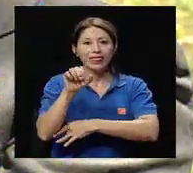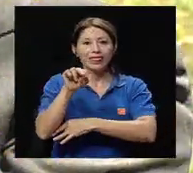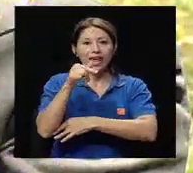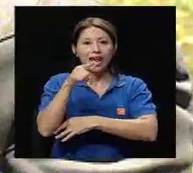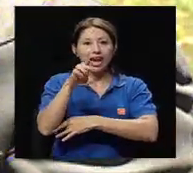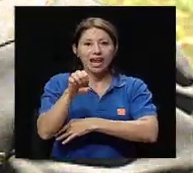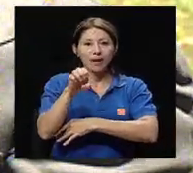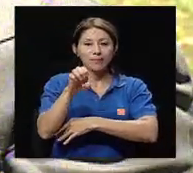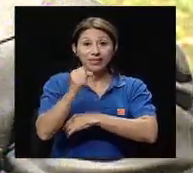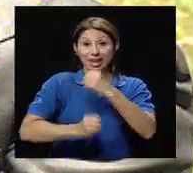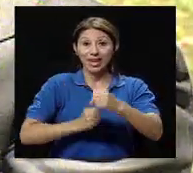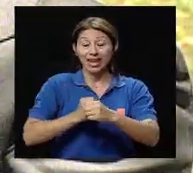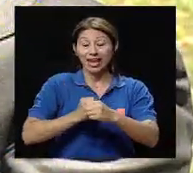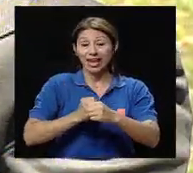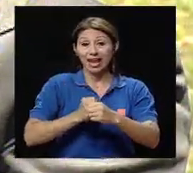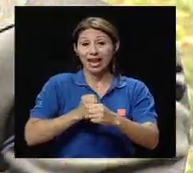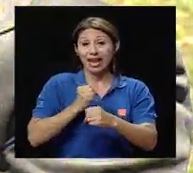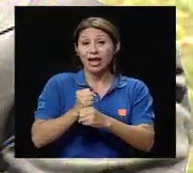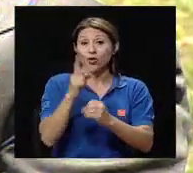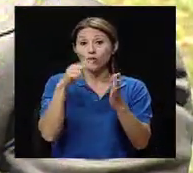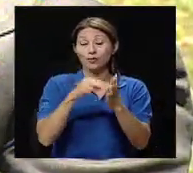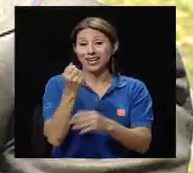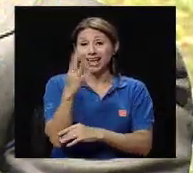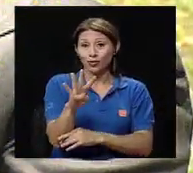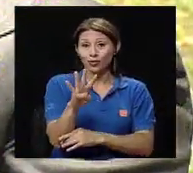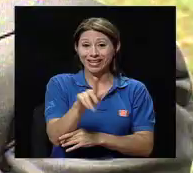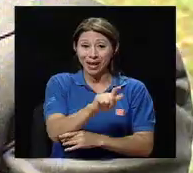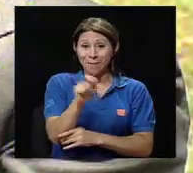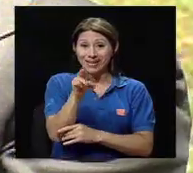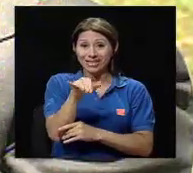año 2014, en el mes de marzo, ya tenía